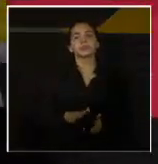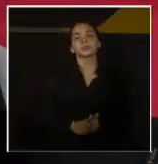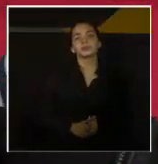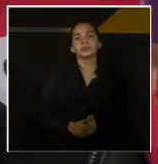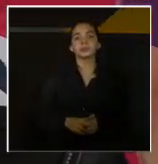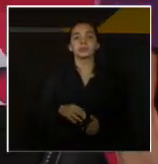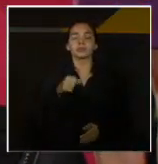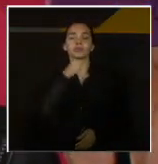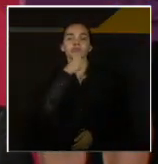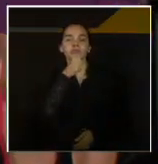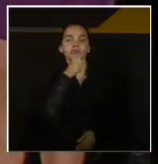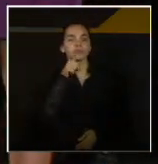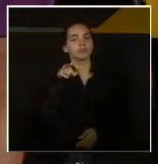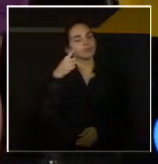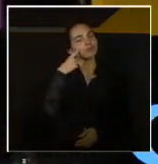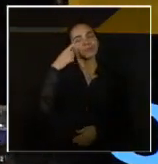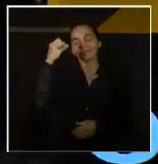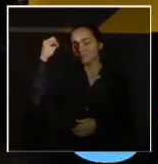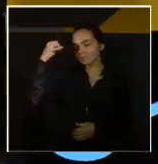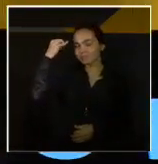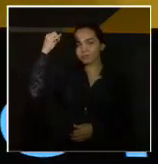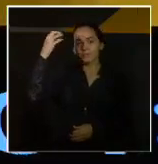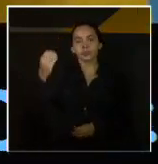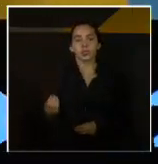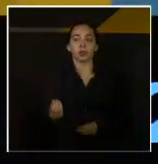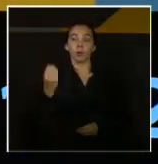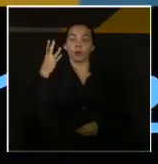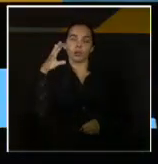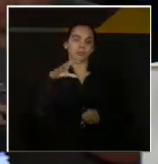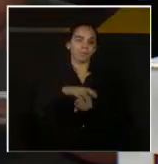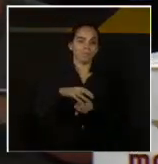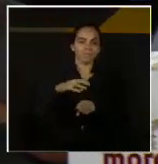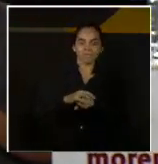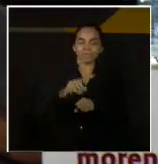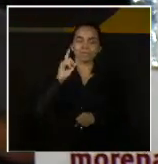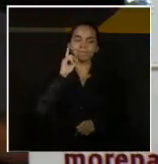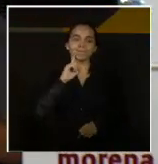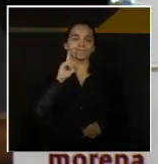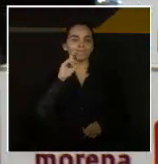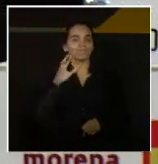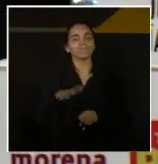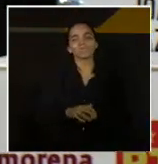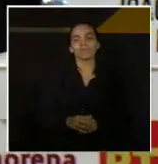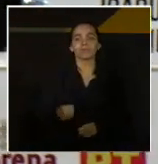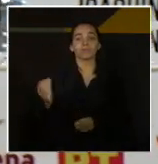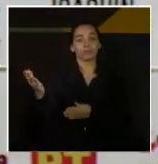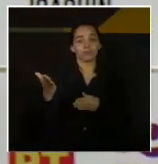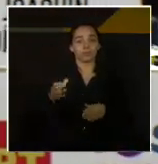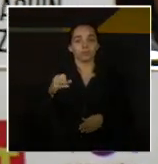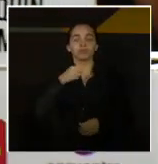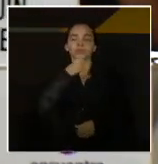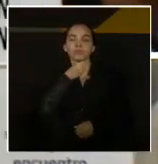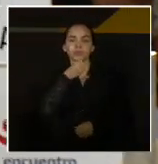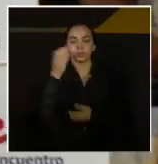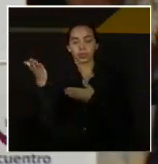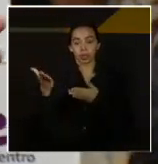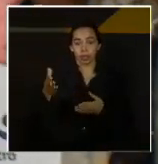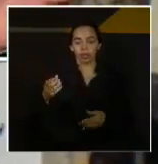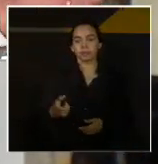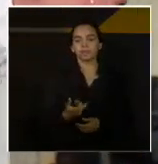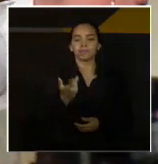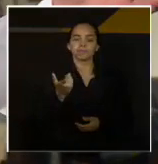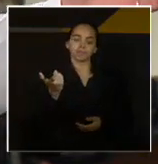edad. ¿No se imaginan cuántos amigos adultos mayores llegan a cobrar su apoyo